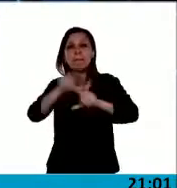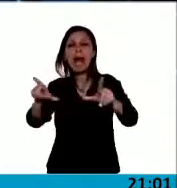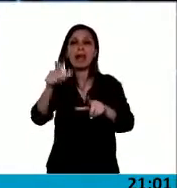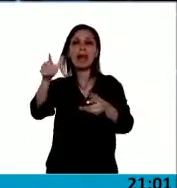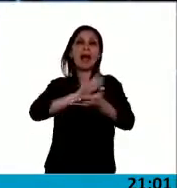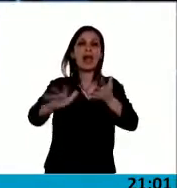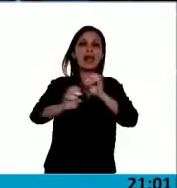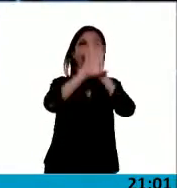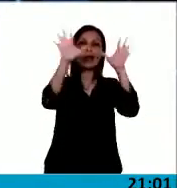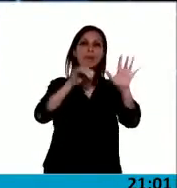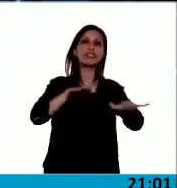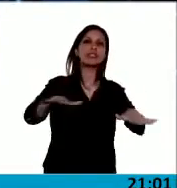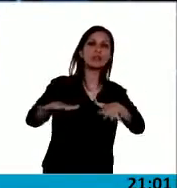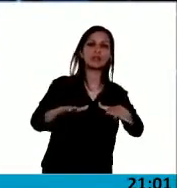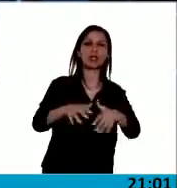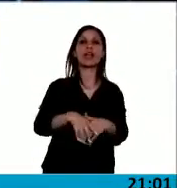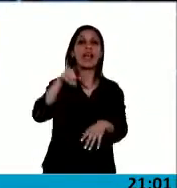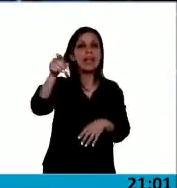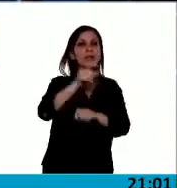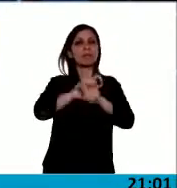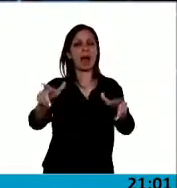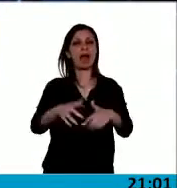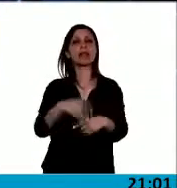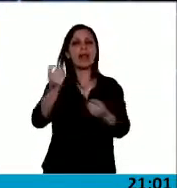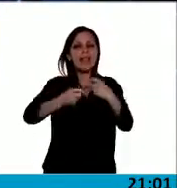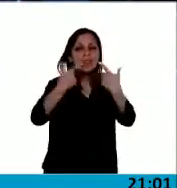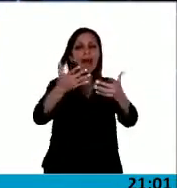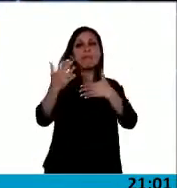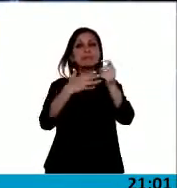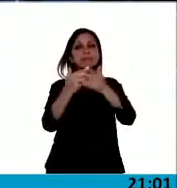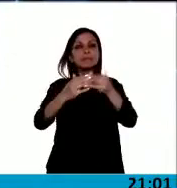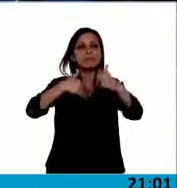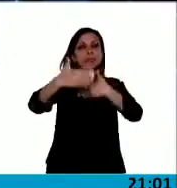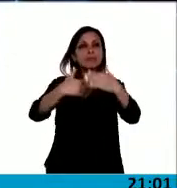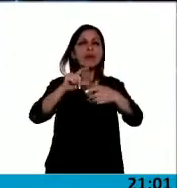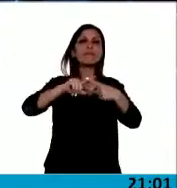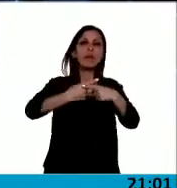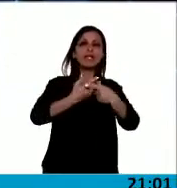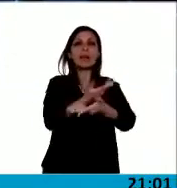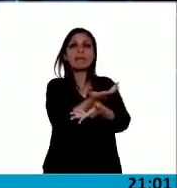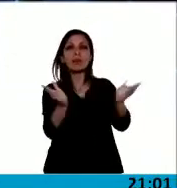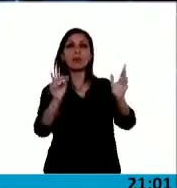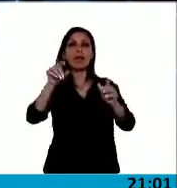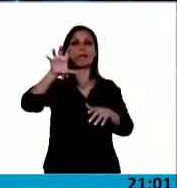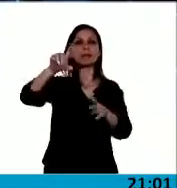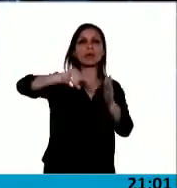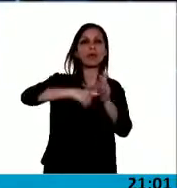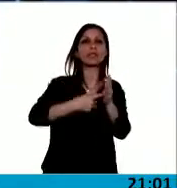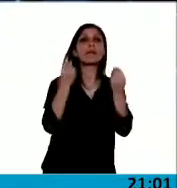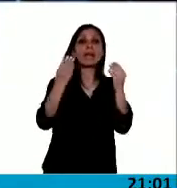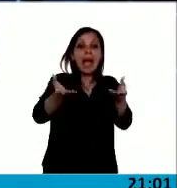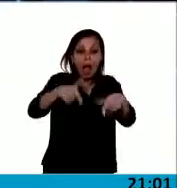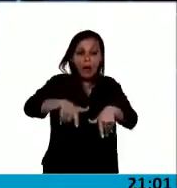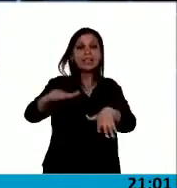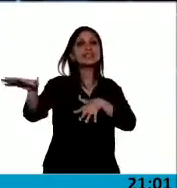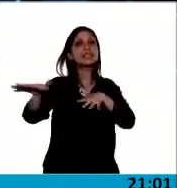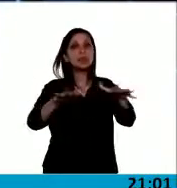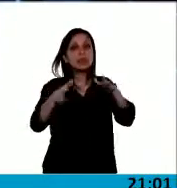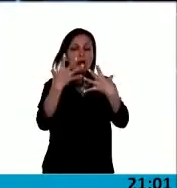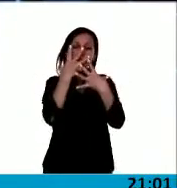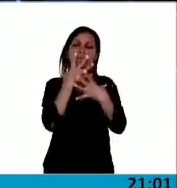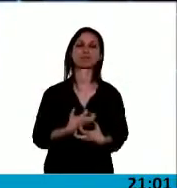las circunstancias que permitan construir política pública en la provincia de Buenos Aires, porque estamos en una situación de gran